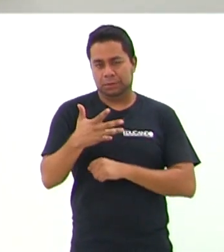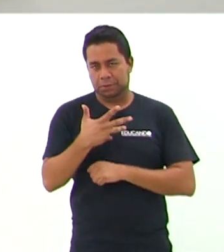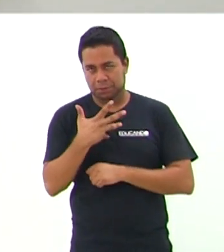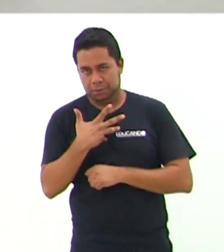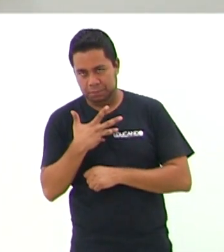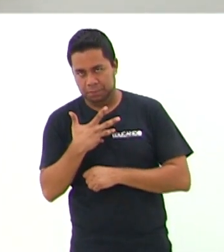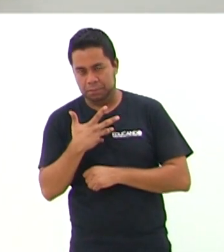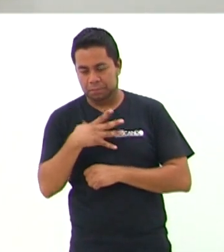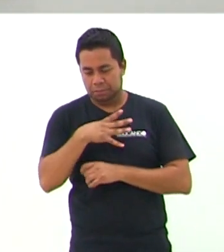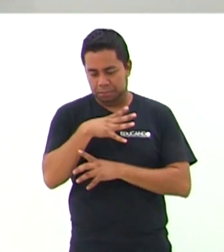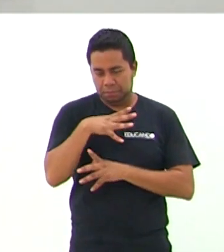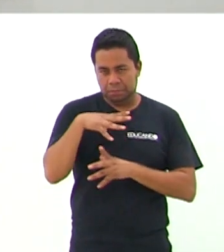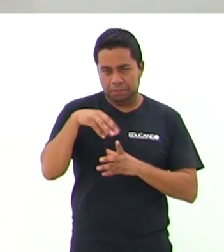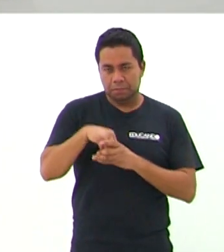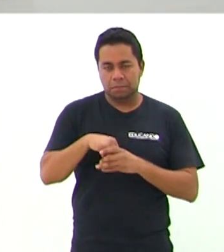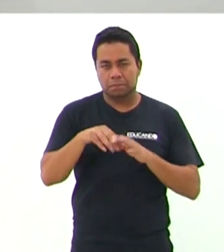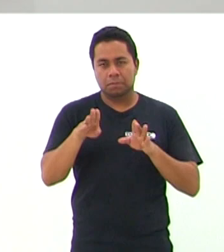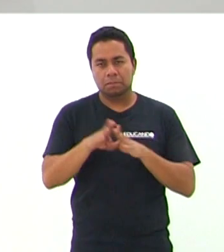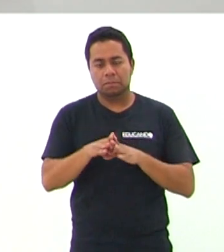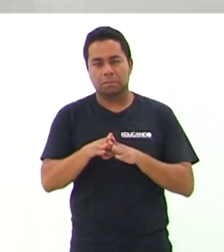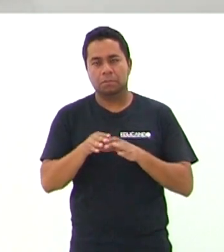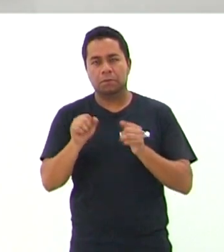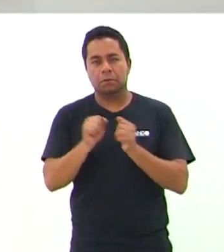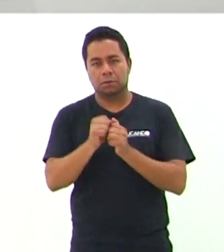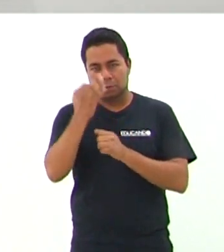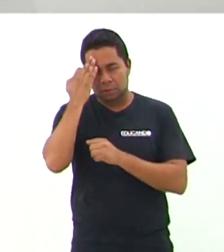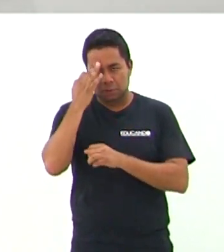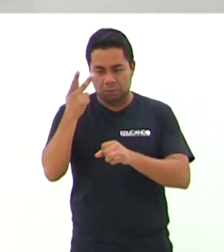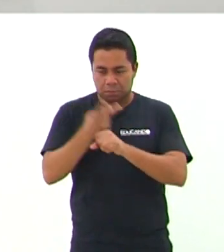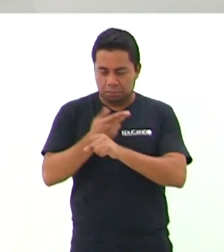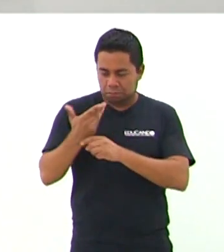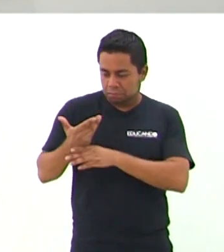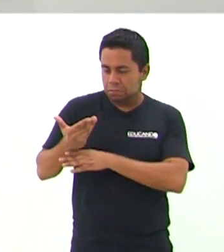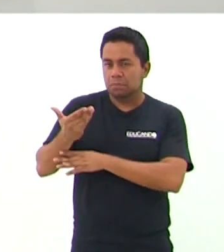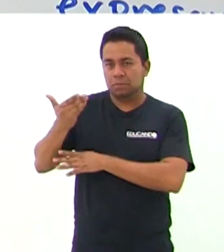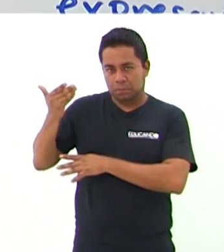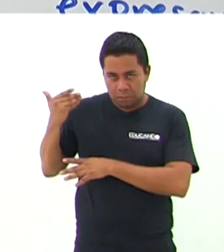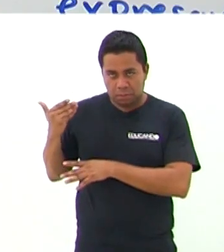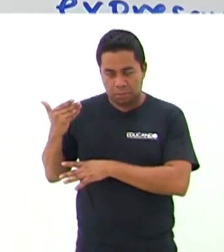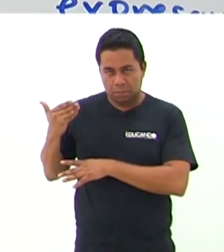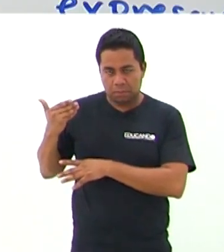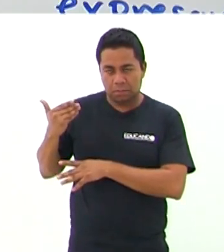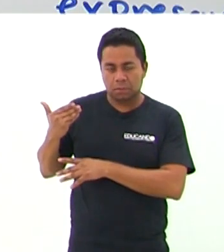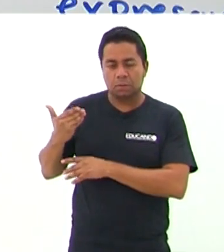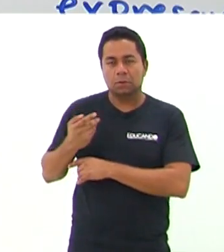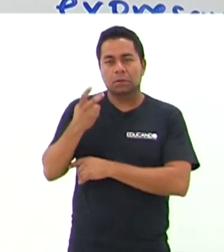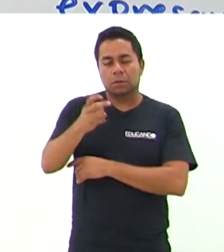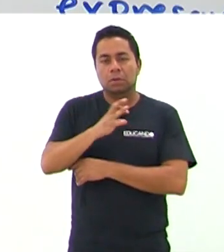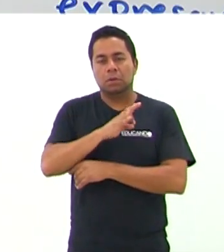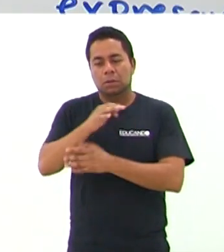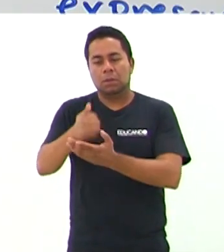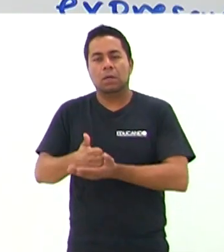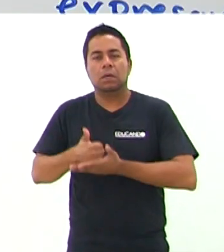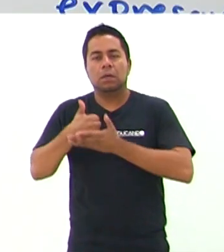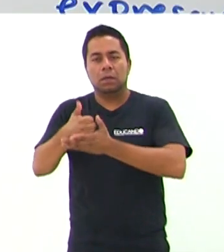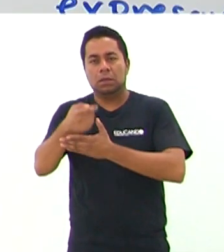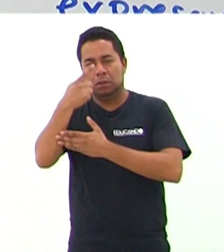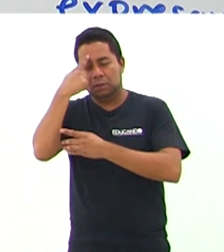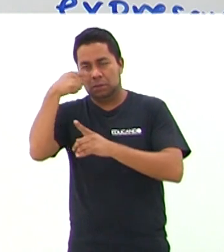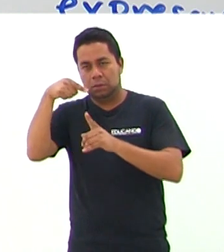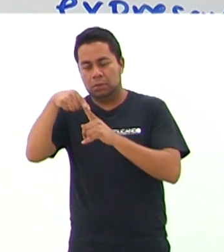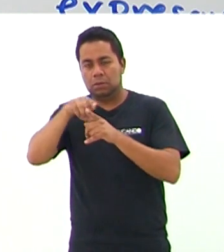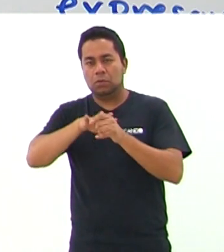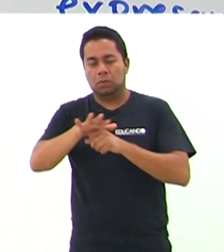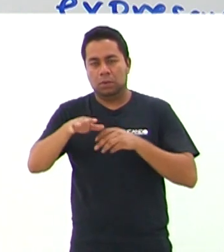está conjugado, ya dijimos, en pretérito imperfecto y que nos va a permitir hacer referencia a